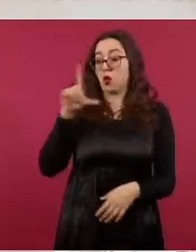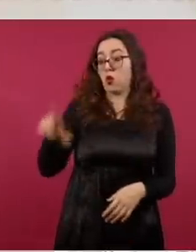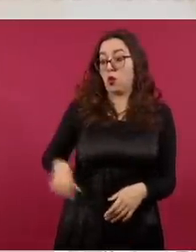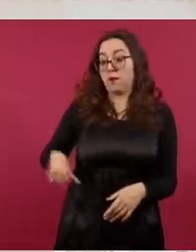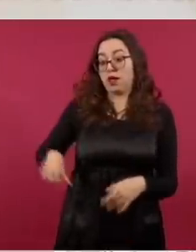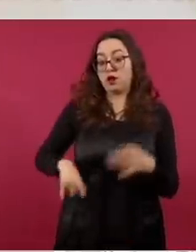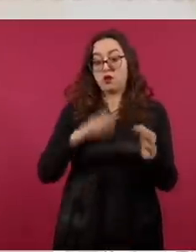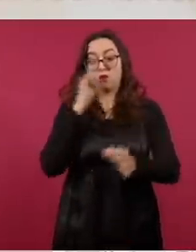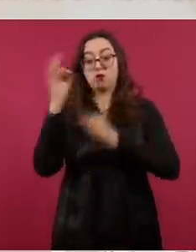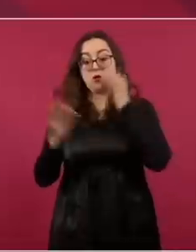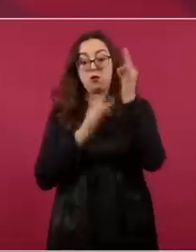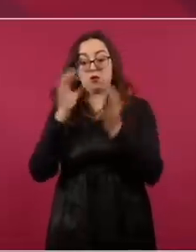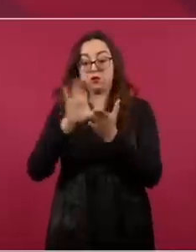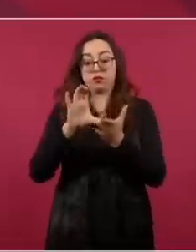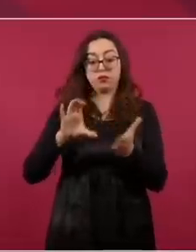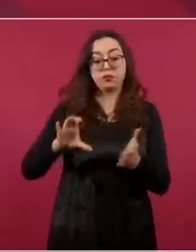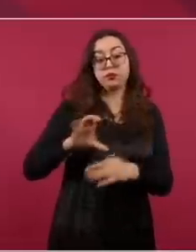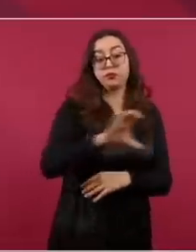chayote